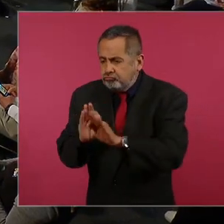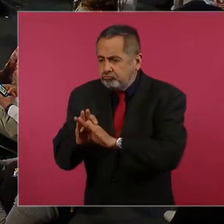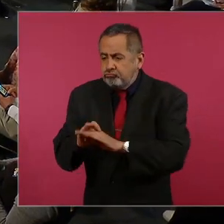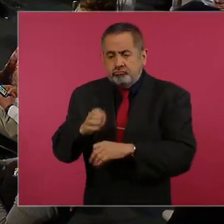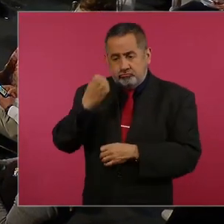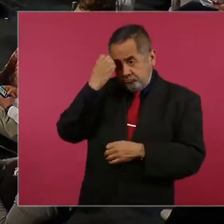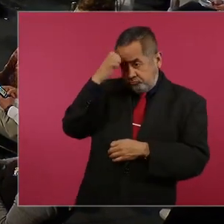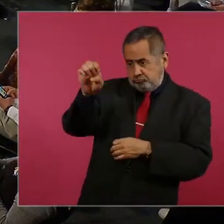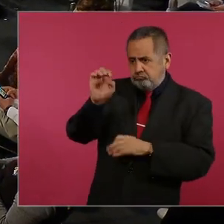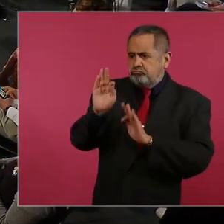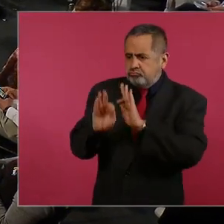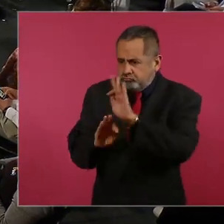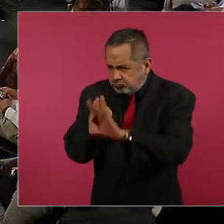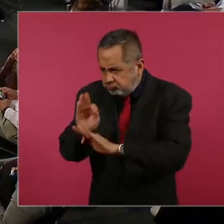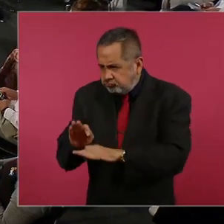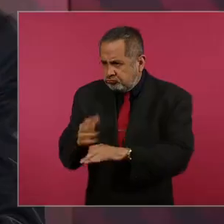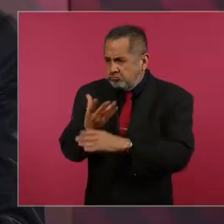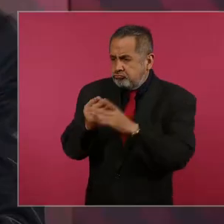forastero